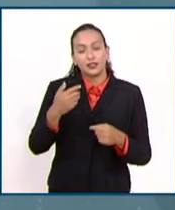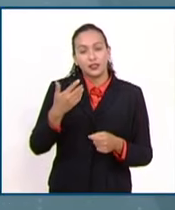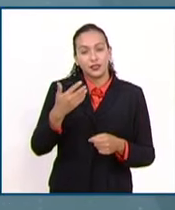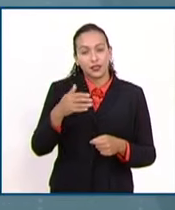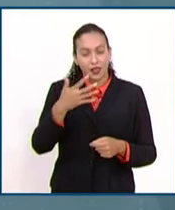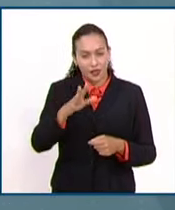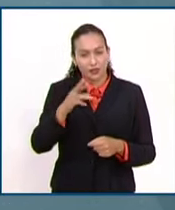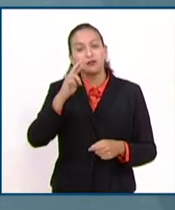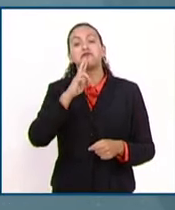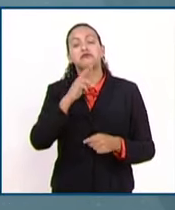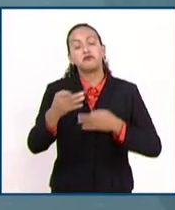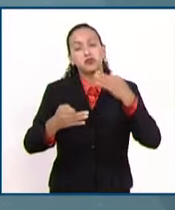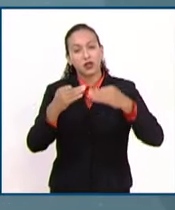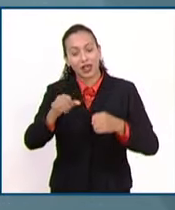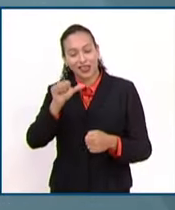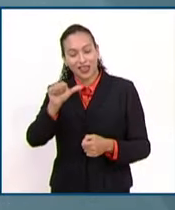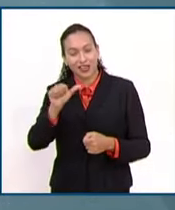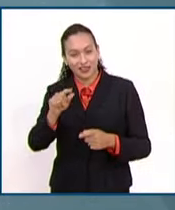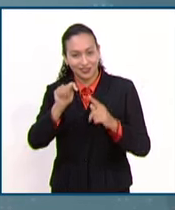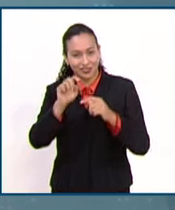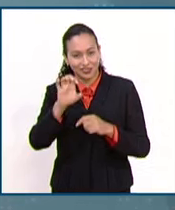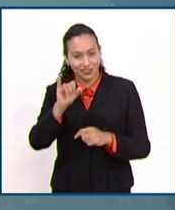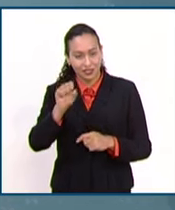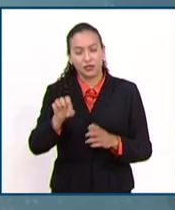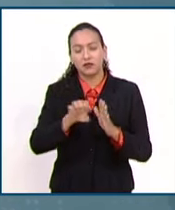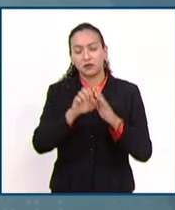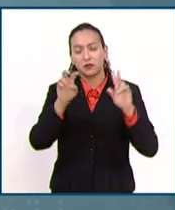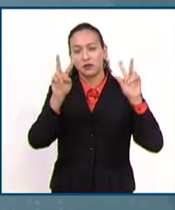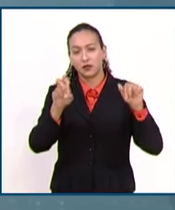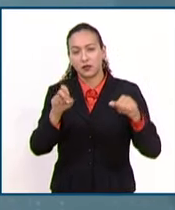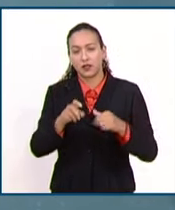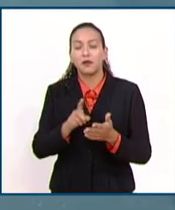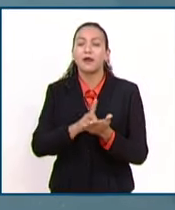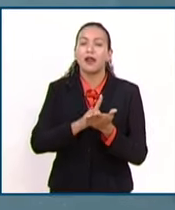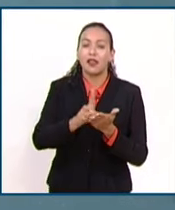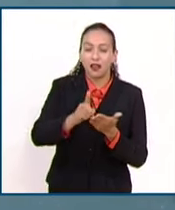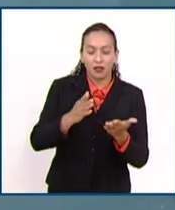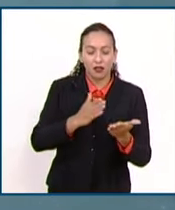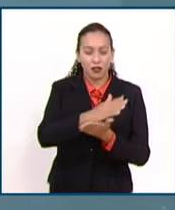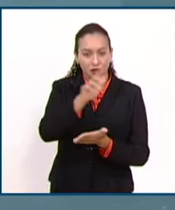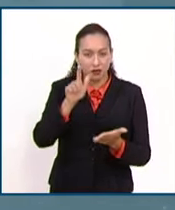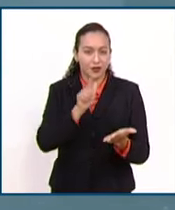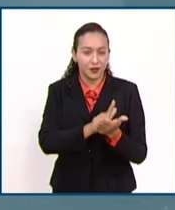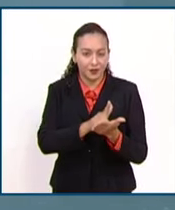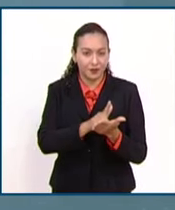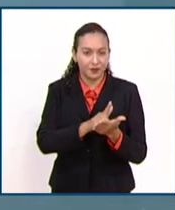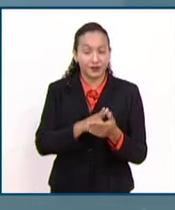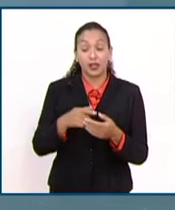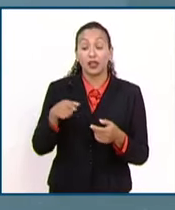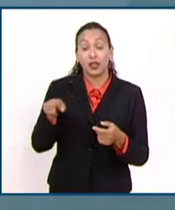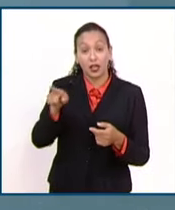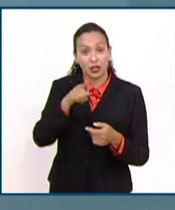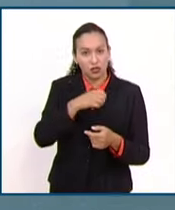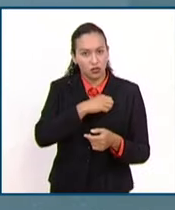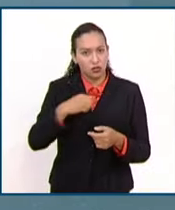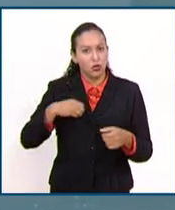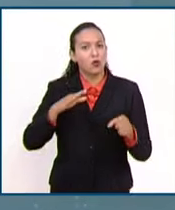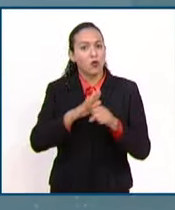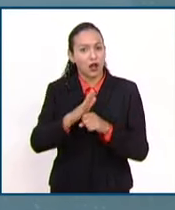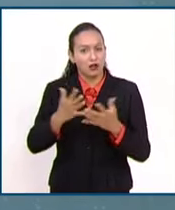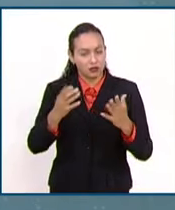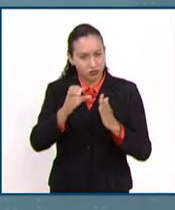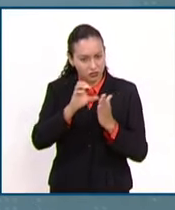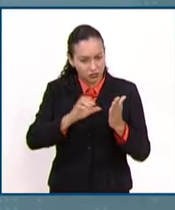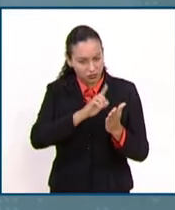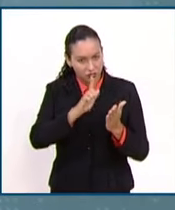16 tesis aisladas, entre los que destacan temas relacionados con derecho de acceso a la justicia y la obligación de garantizar la efectividad